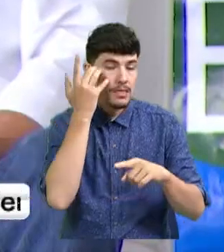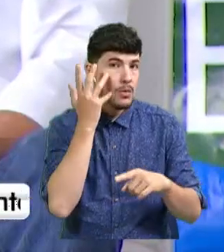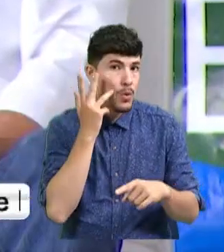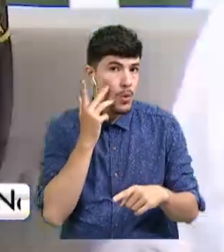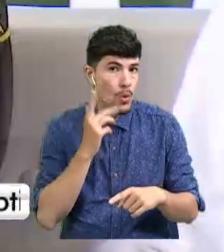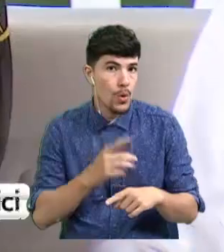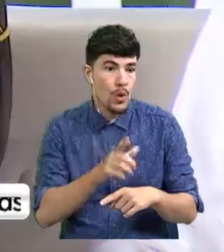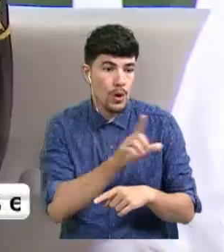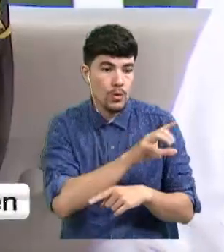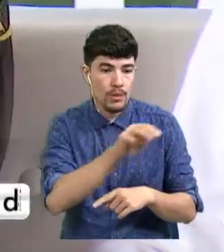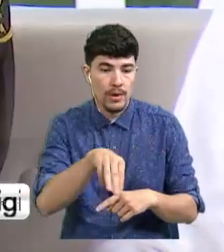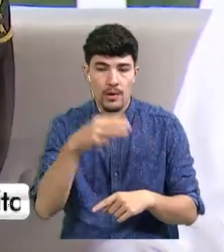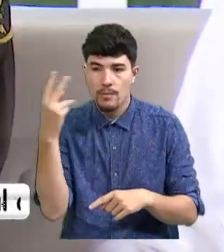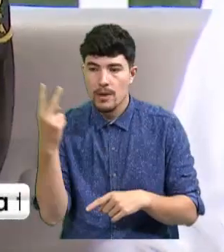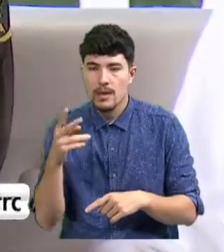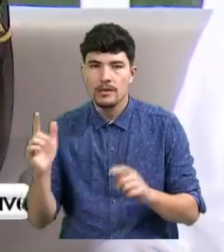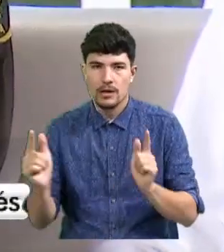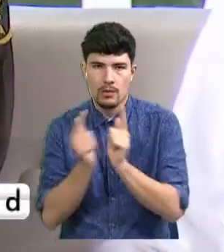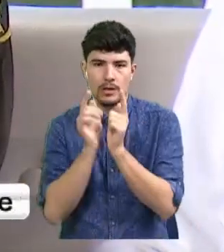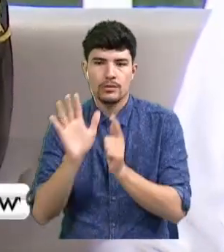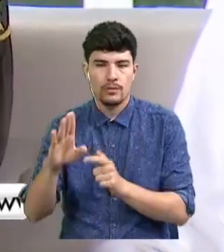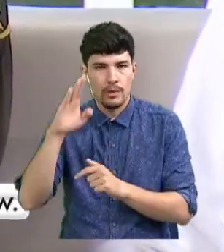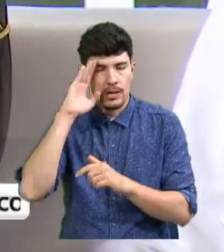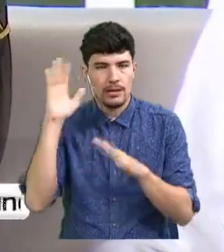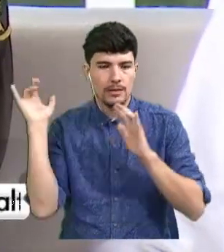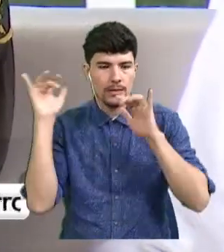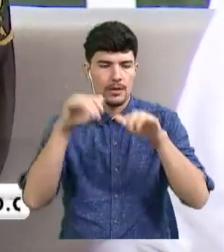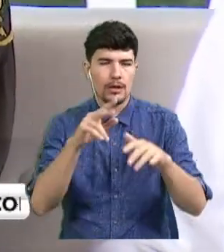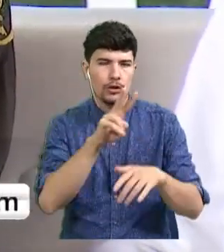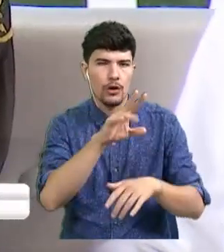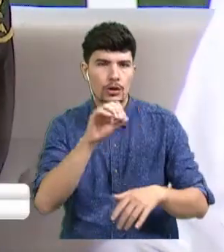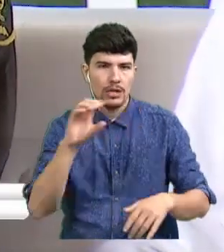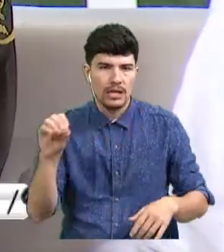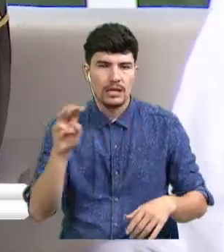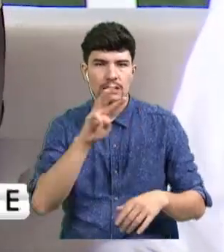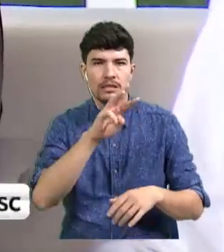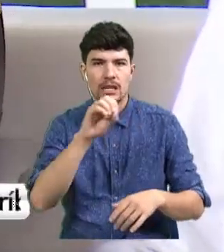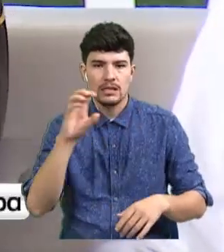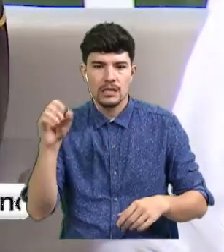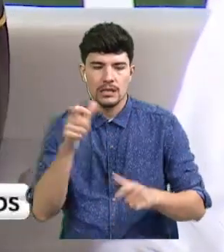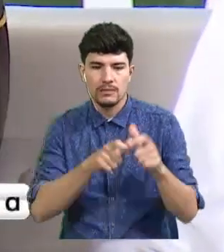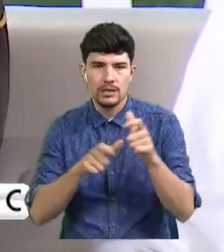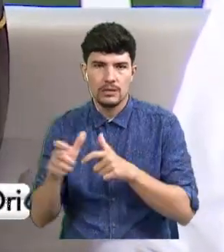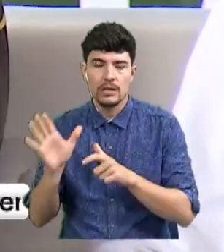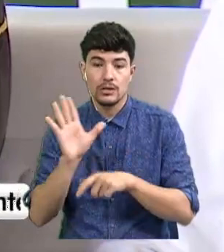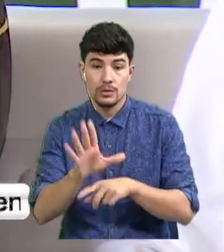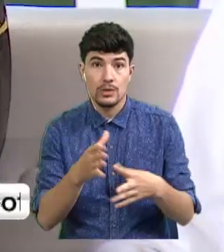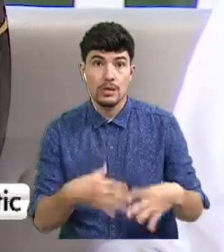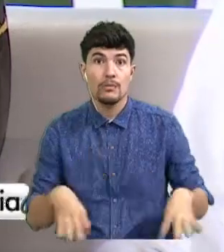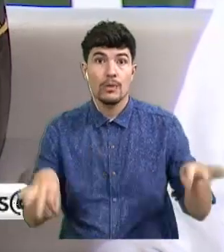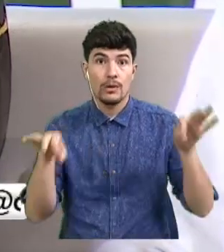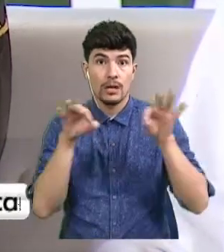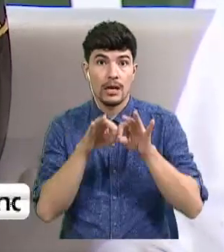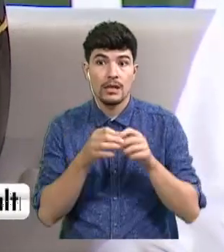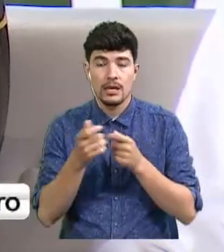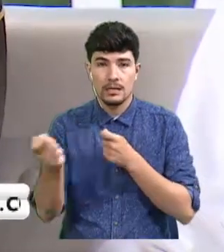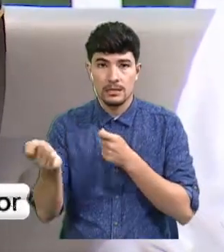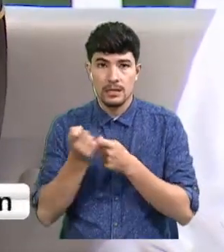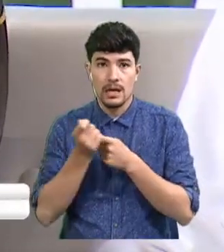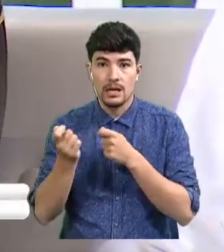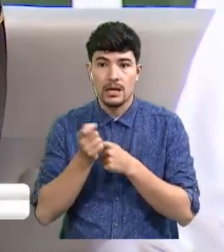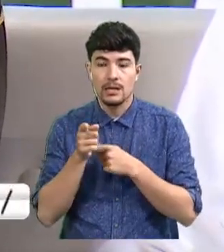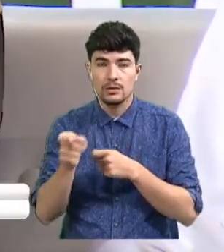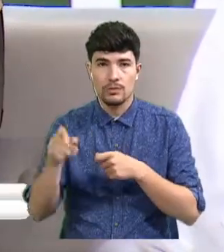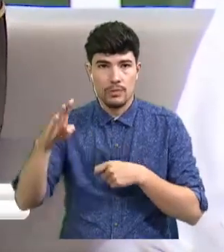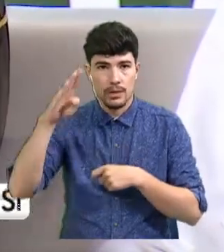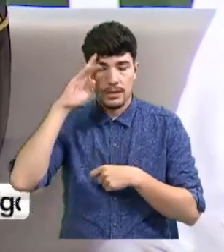con la Policía Nacional y acuden entre 200, 300 personas, que es algo muy importante tener ese acercamiento con